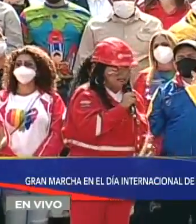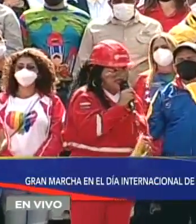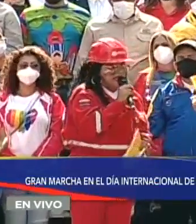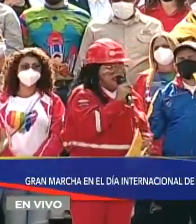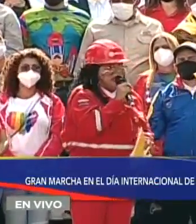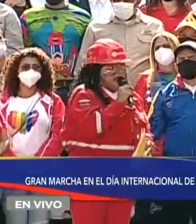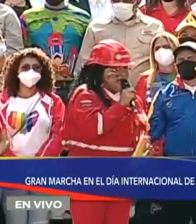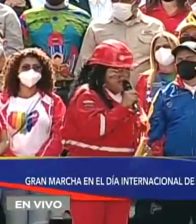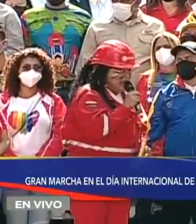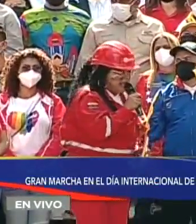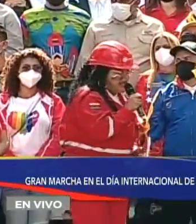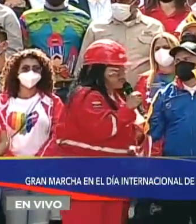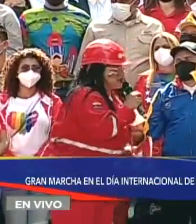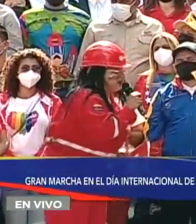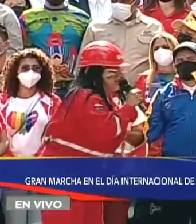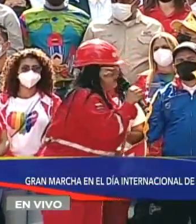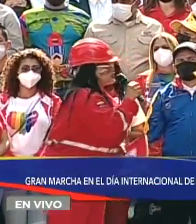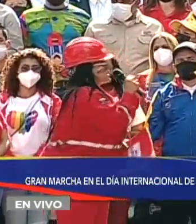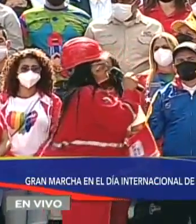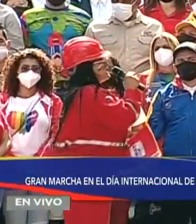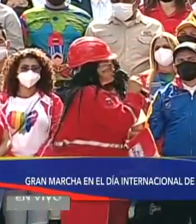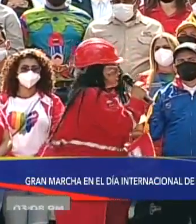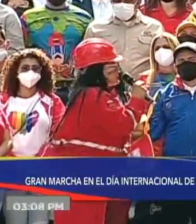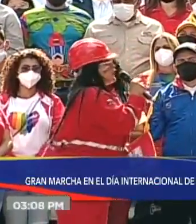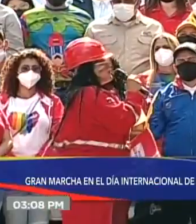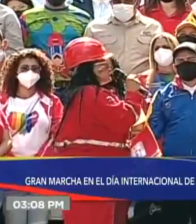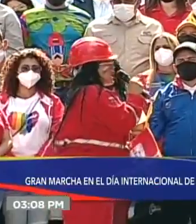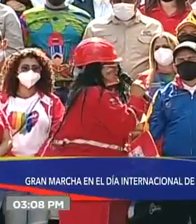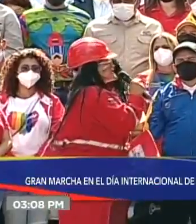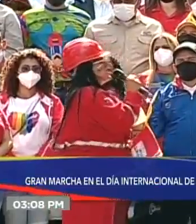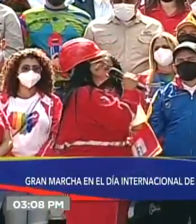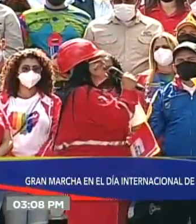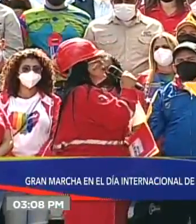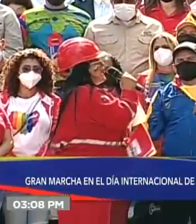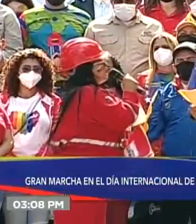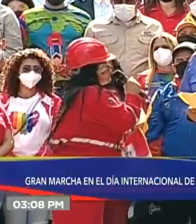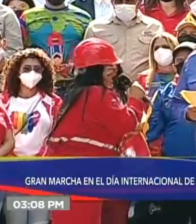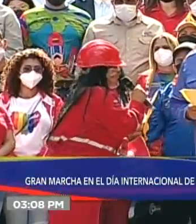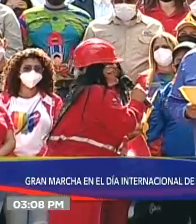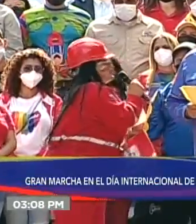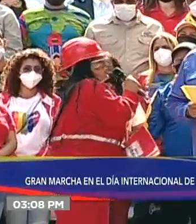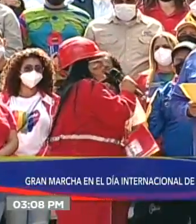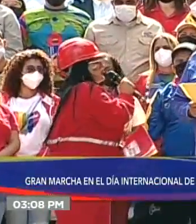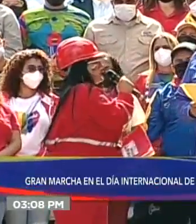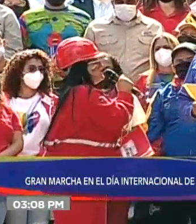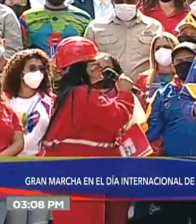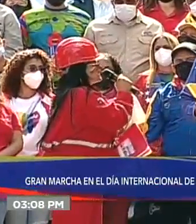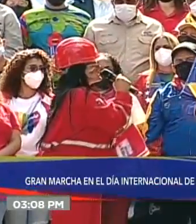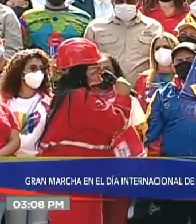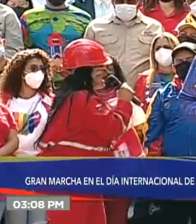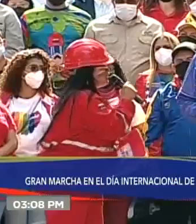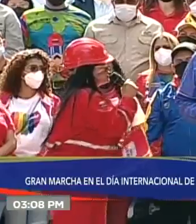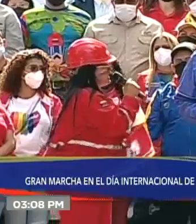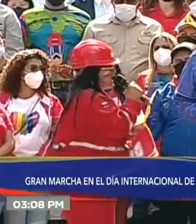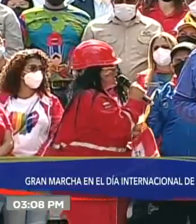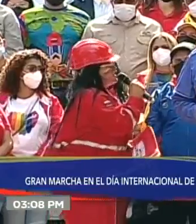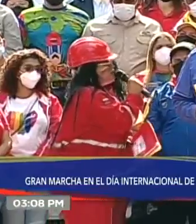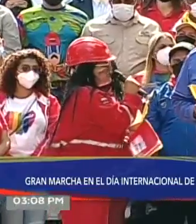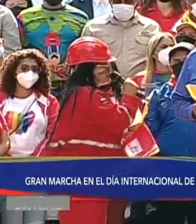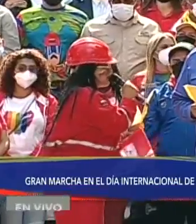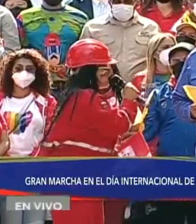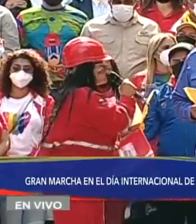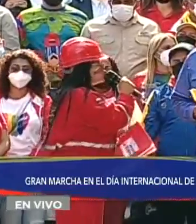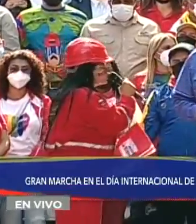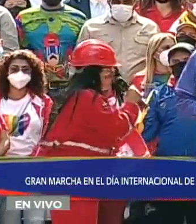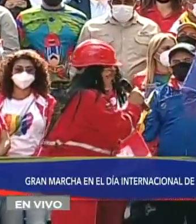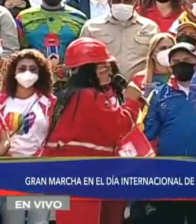señor presidente, es la creación del Observatorio de Violencia Laboral, que es necesario tener